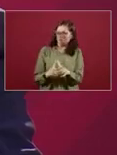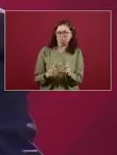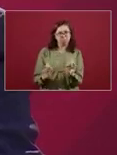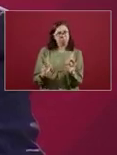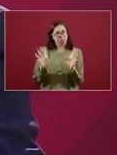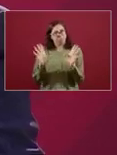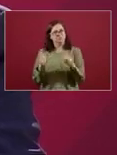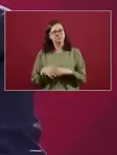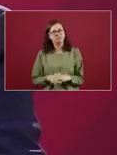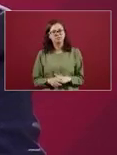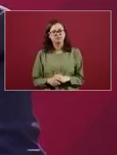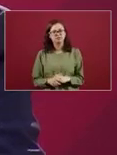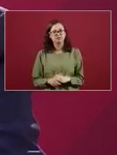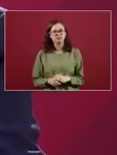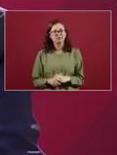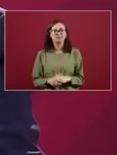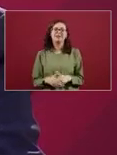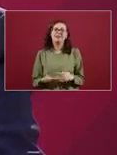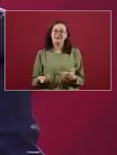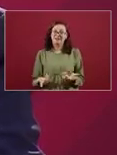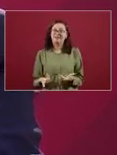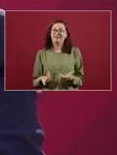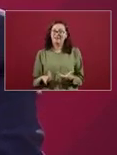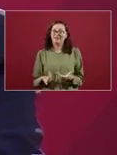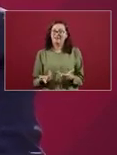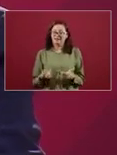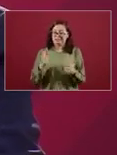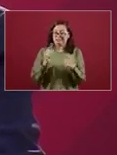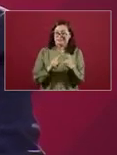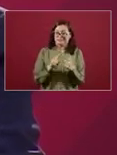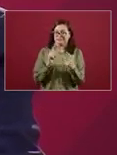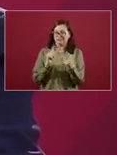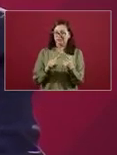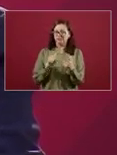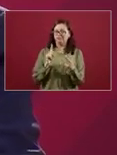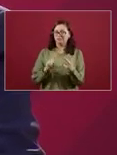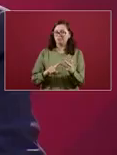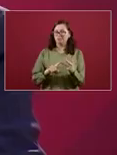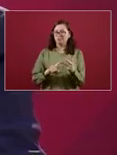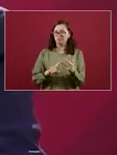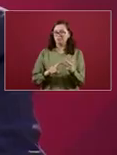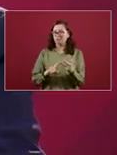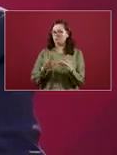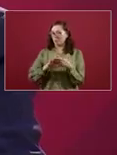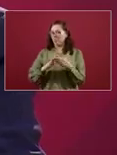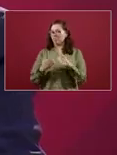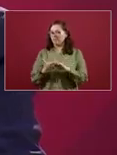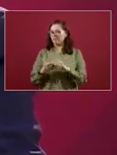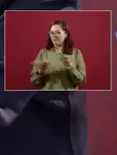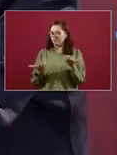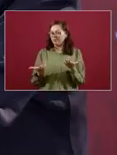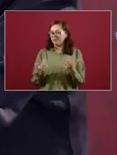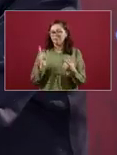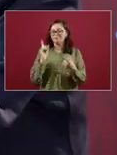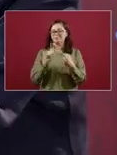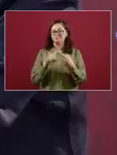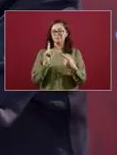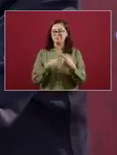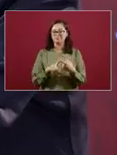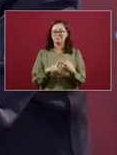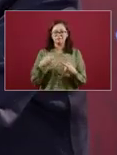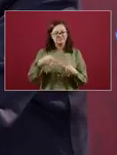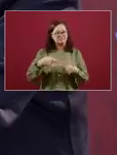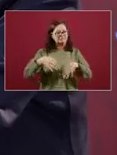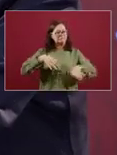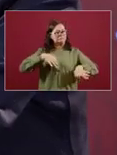Pues por dos o tres causas. Una, sin duda, la